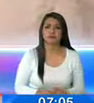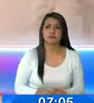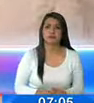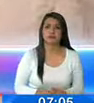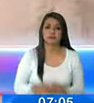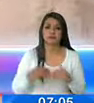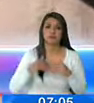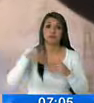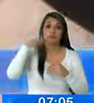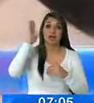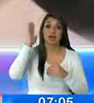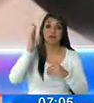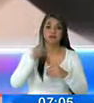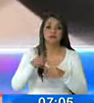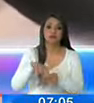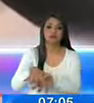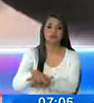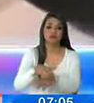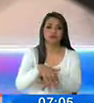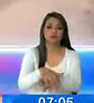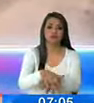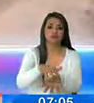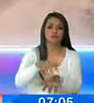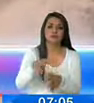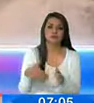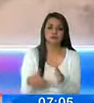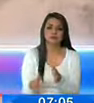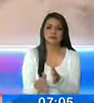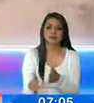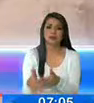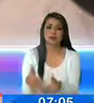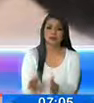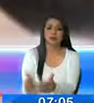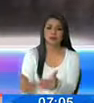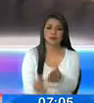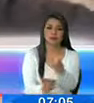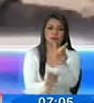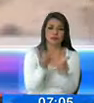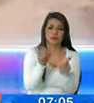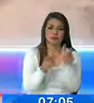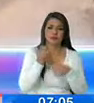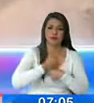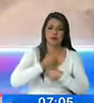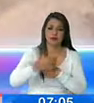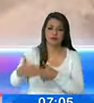ha afectado son las dos piscinas de truch que tenían ahí en esa zona, más o menos unas